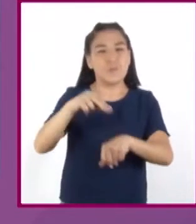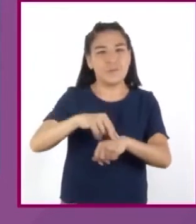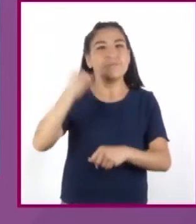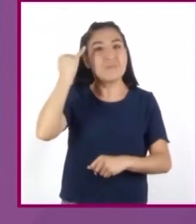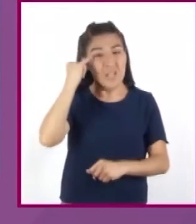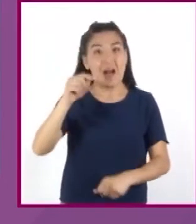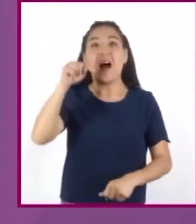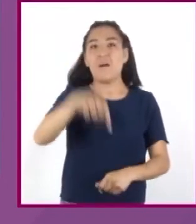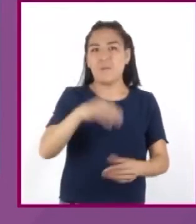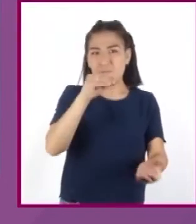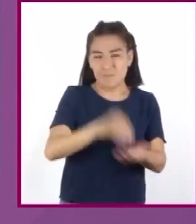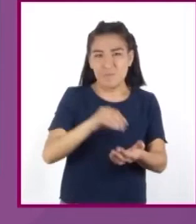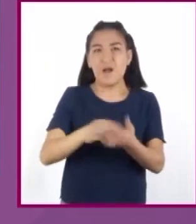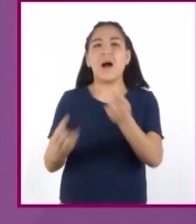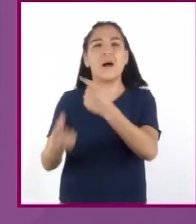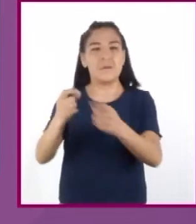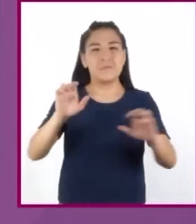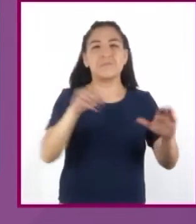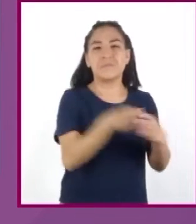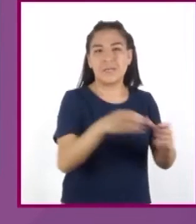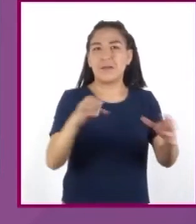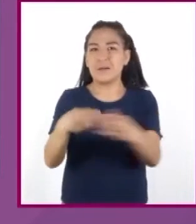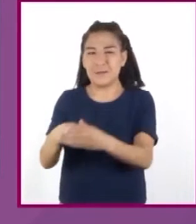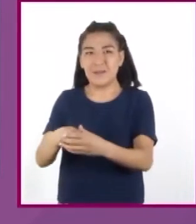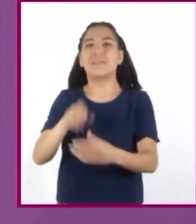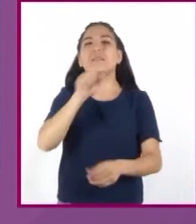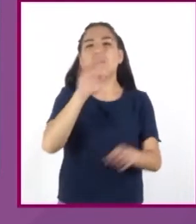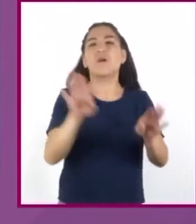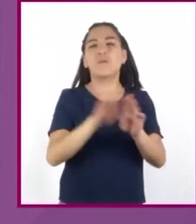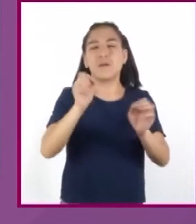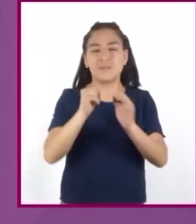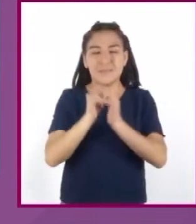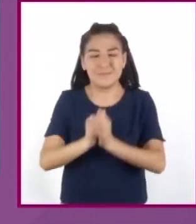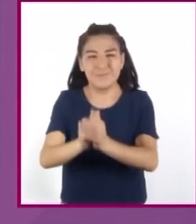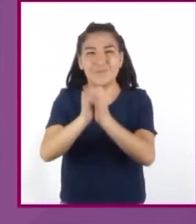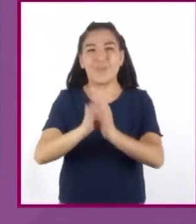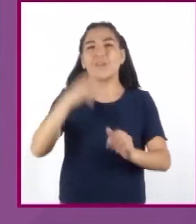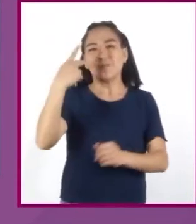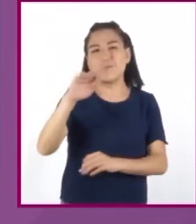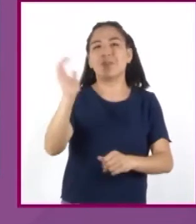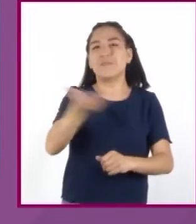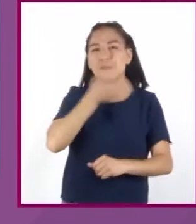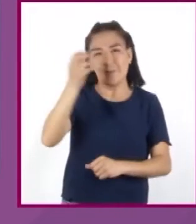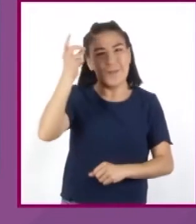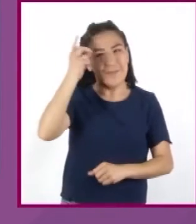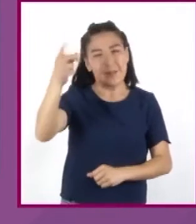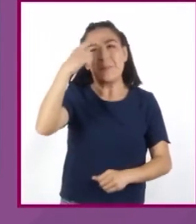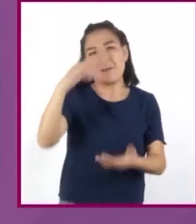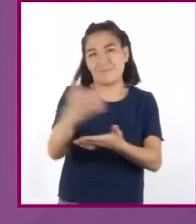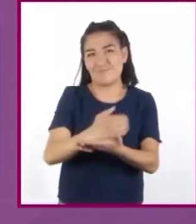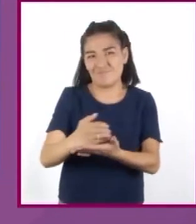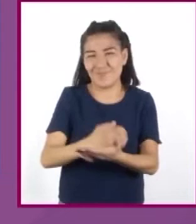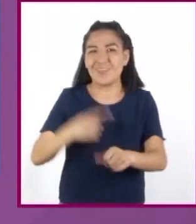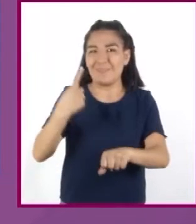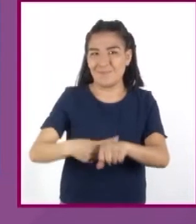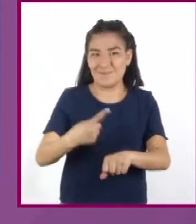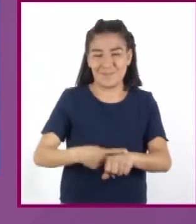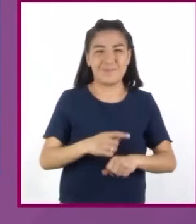se emplean en algunas comunidades, al igual que las ceremonias que acompañan a los rituales para curar alguna enfermedad.